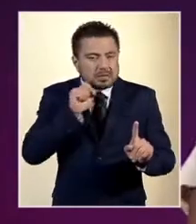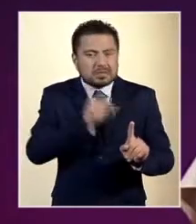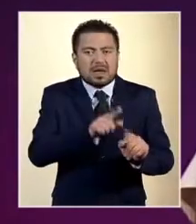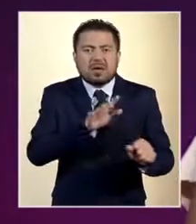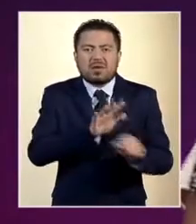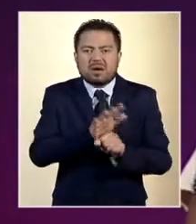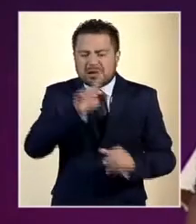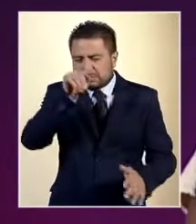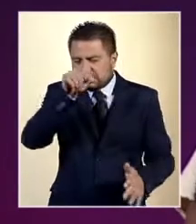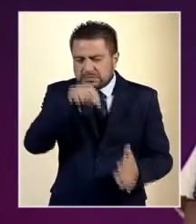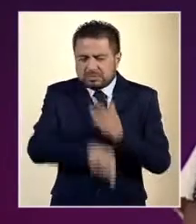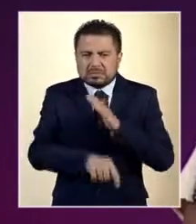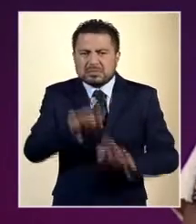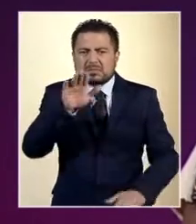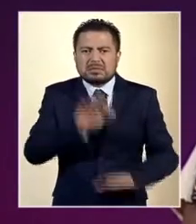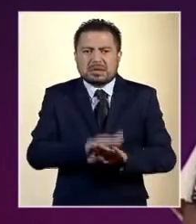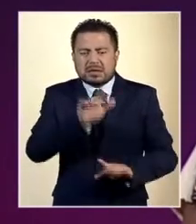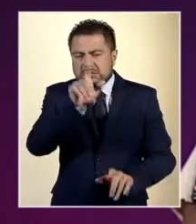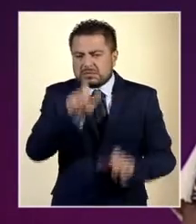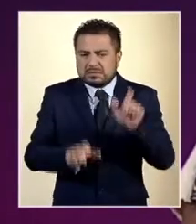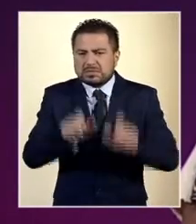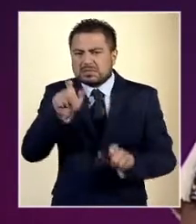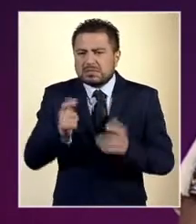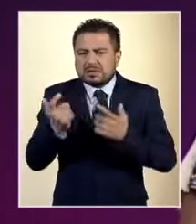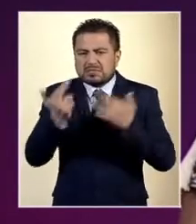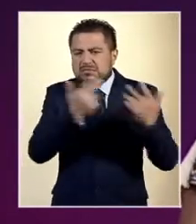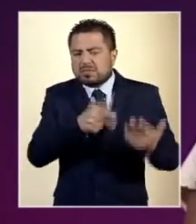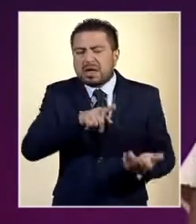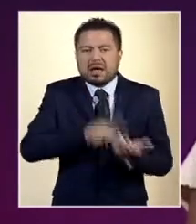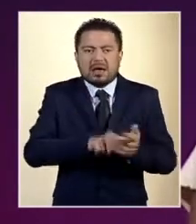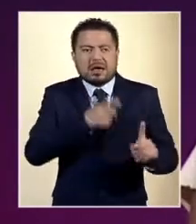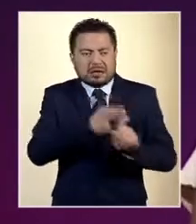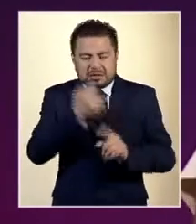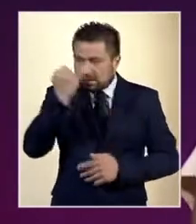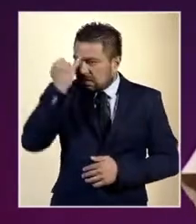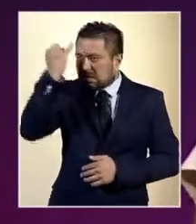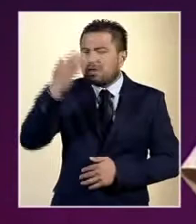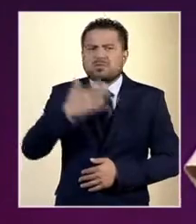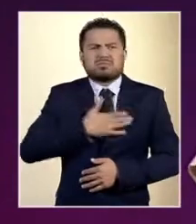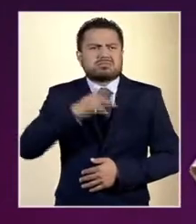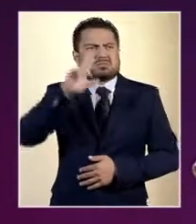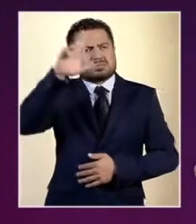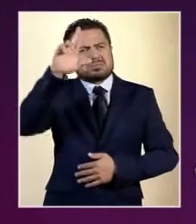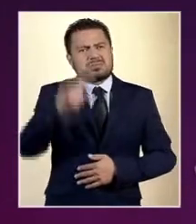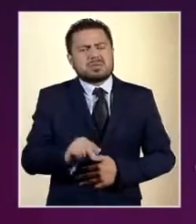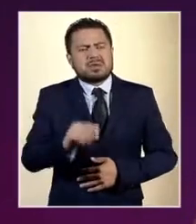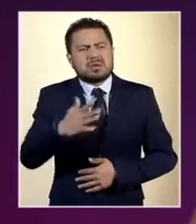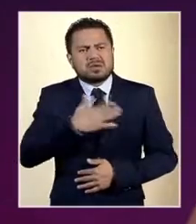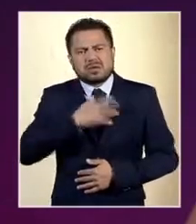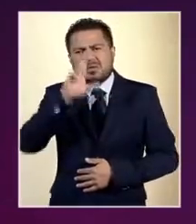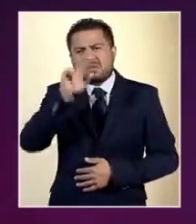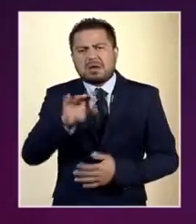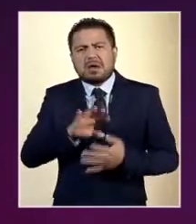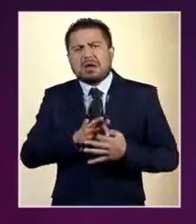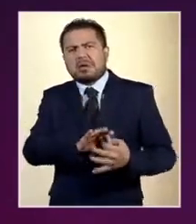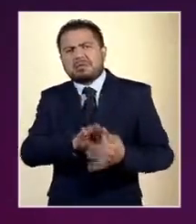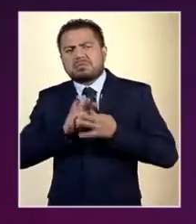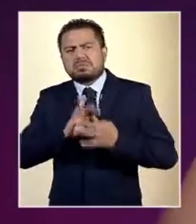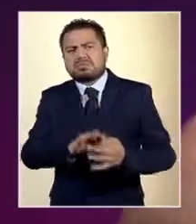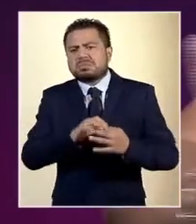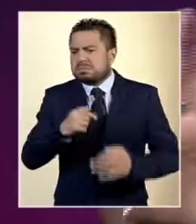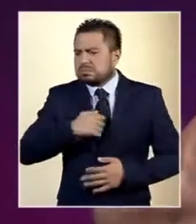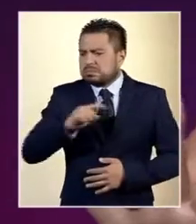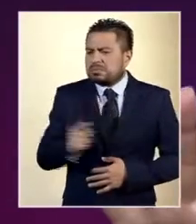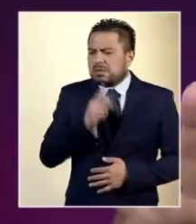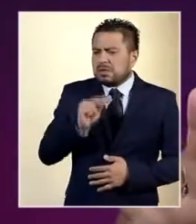a profundizarse esa identidad deteriorada. Esta idea de yo no pertenezco, yo